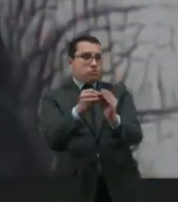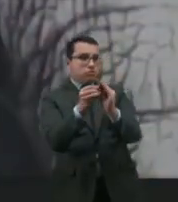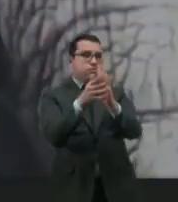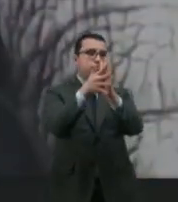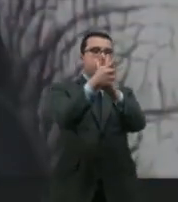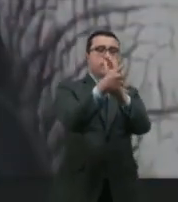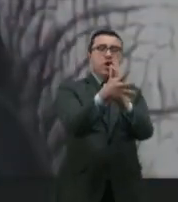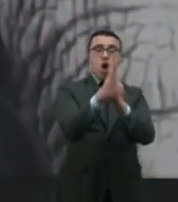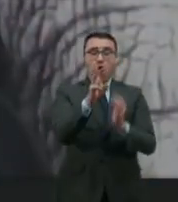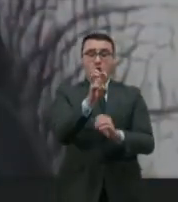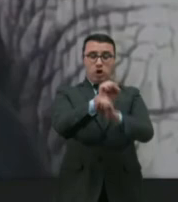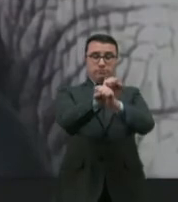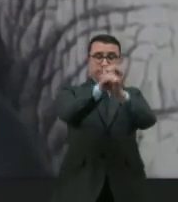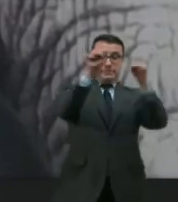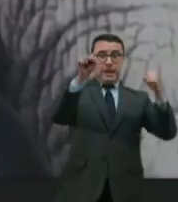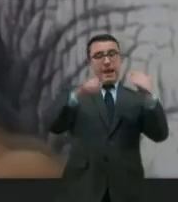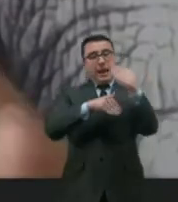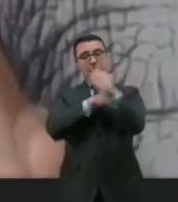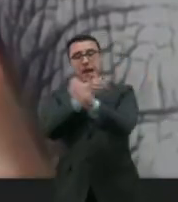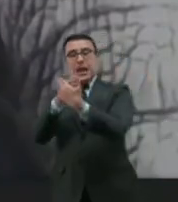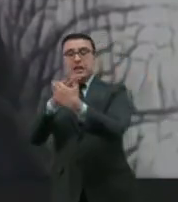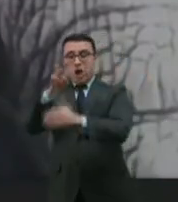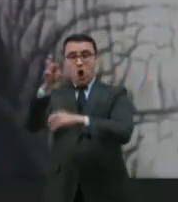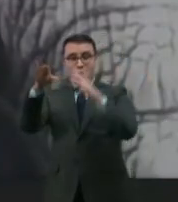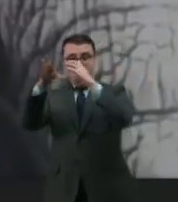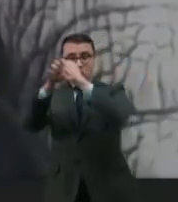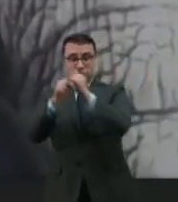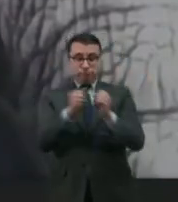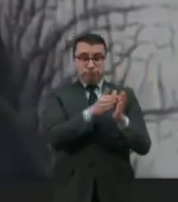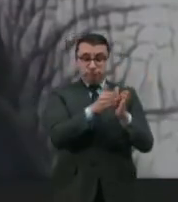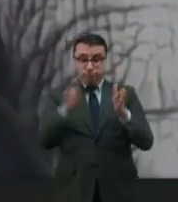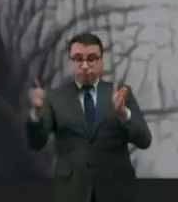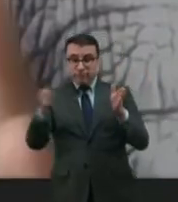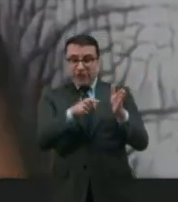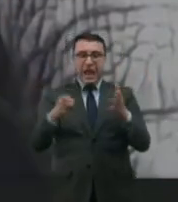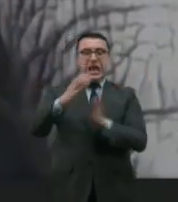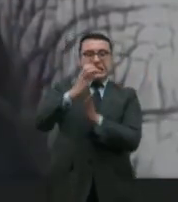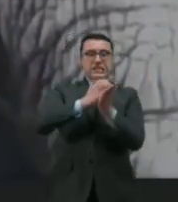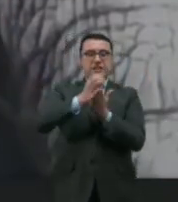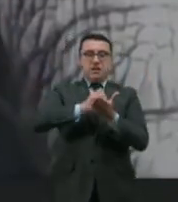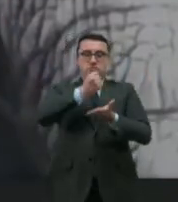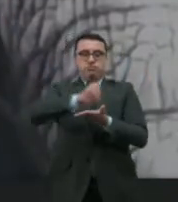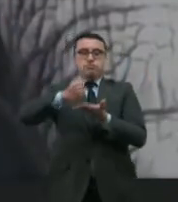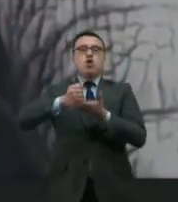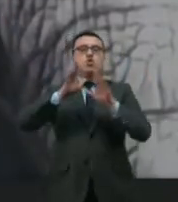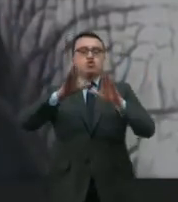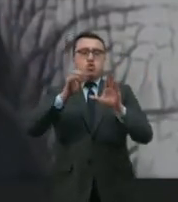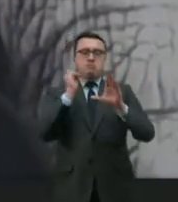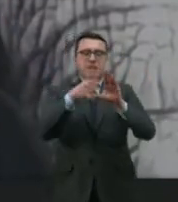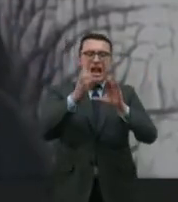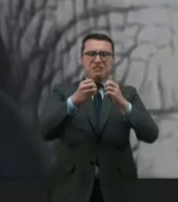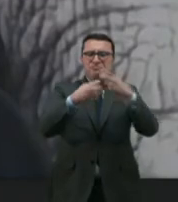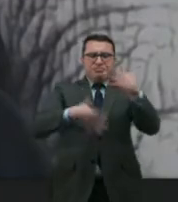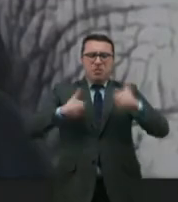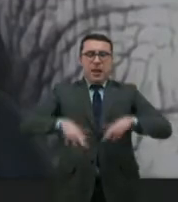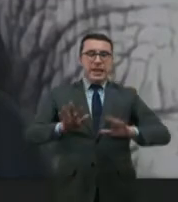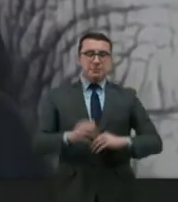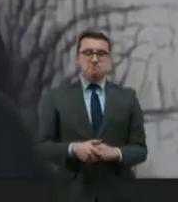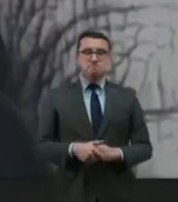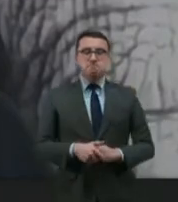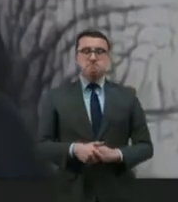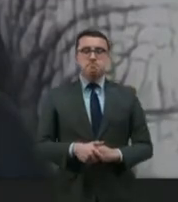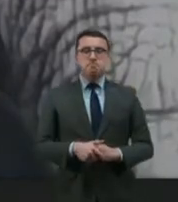las 8 de la mañana hasta las 8 de la noche generando certificados bancarios, certificados de cualquier tipo.